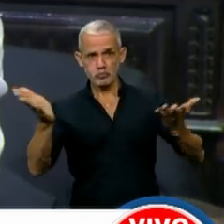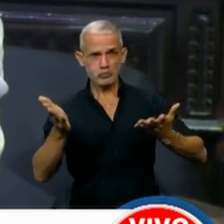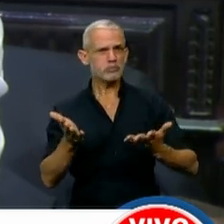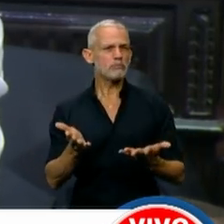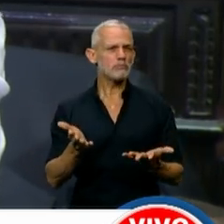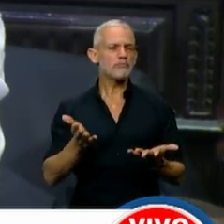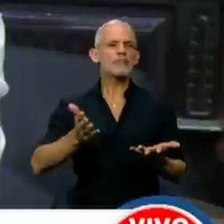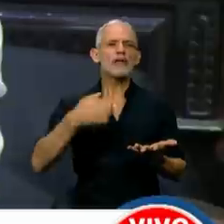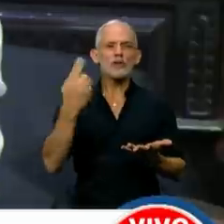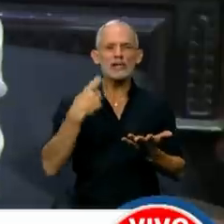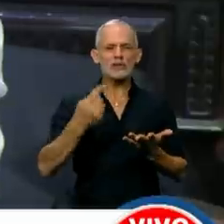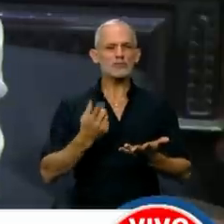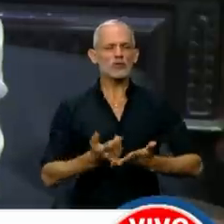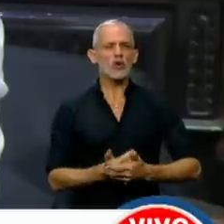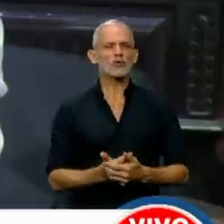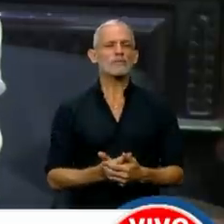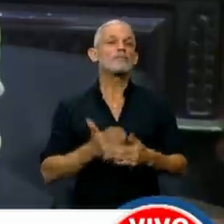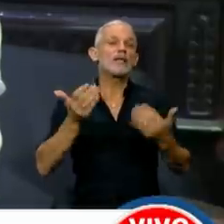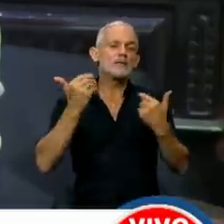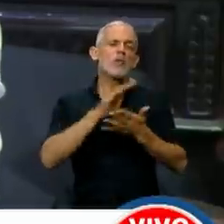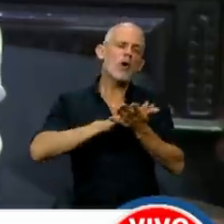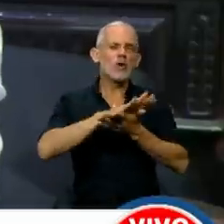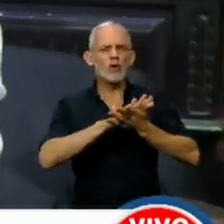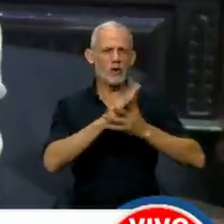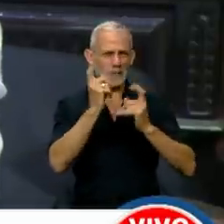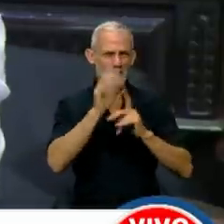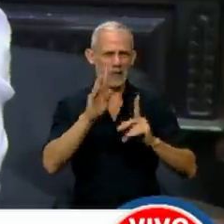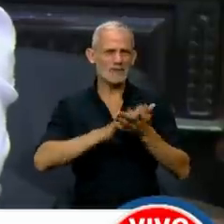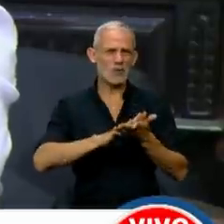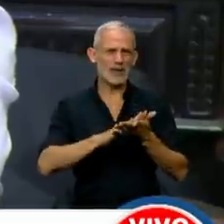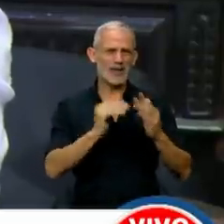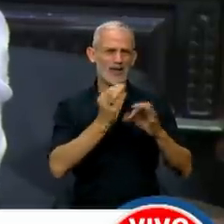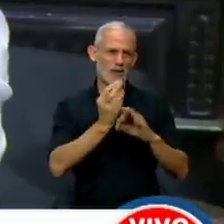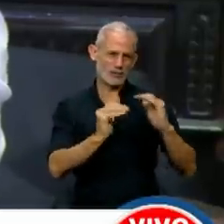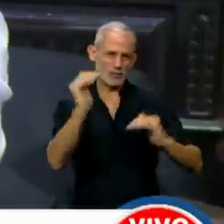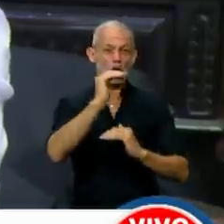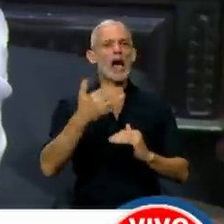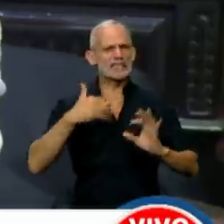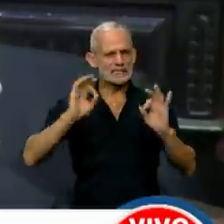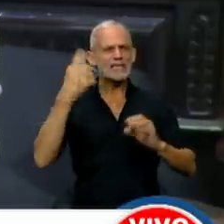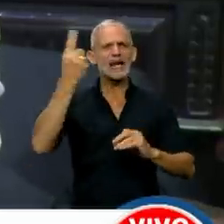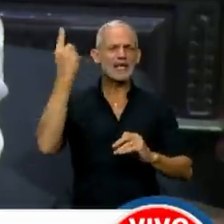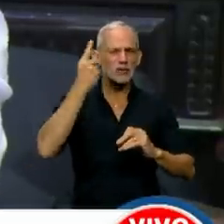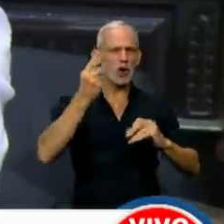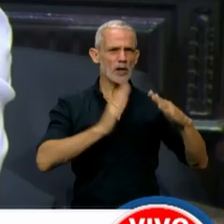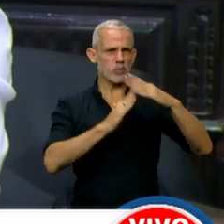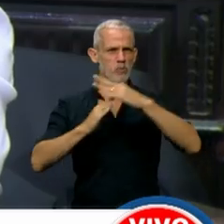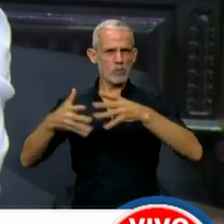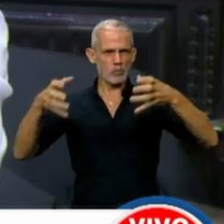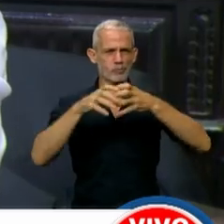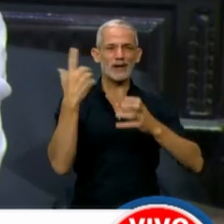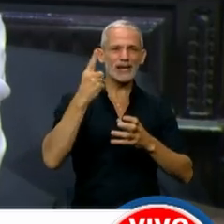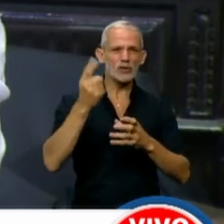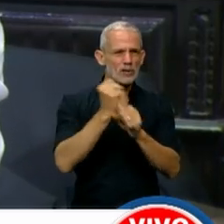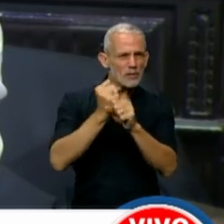parte entiendo que se pudo resolver ese problema sé que los rectores el consejo de rectores trabajó